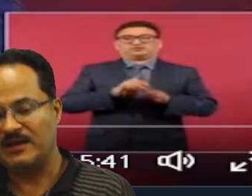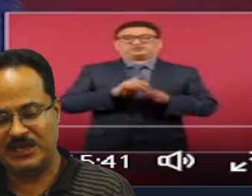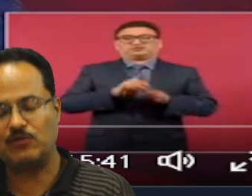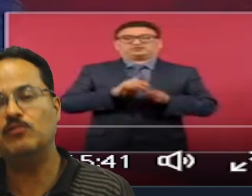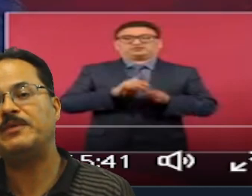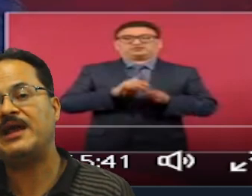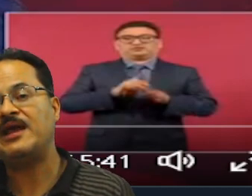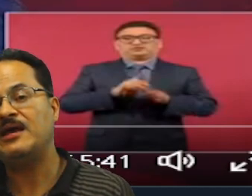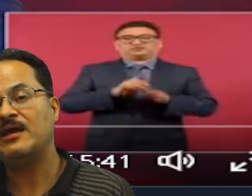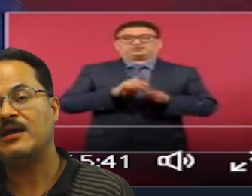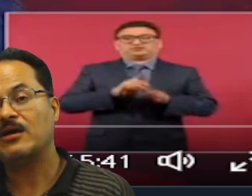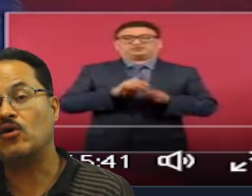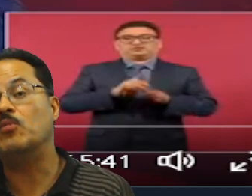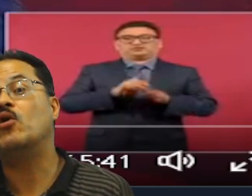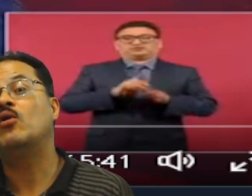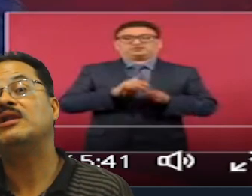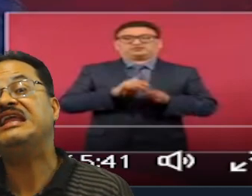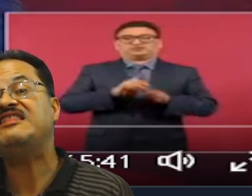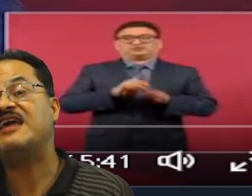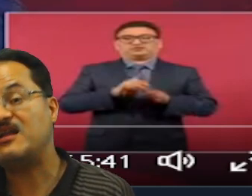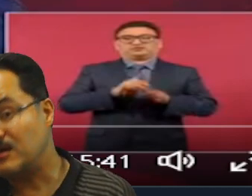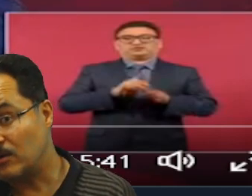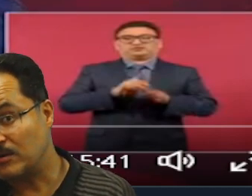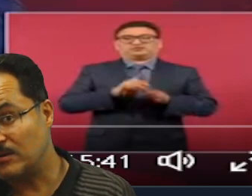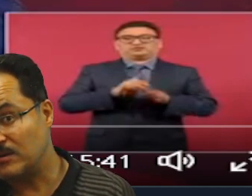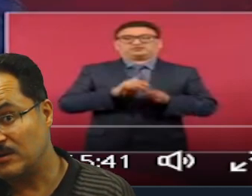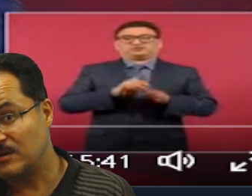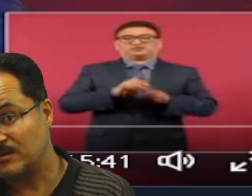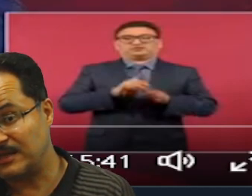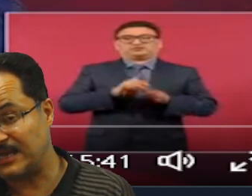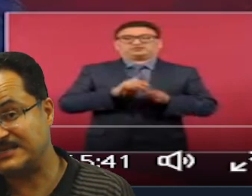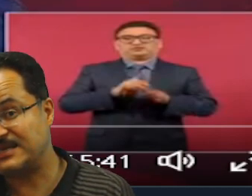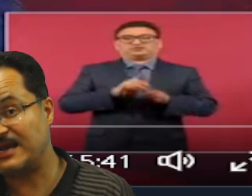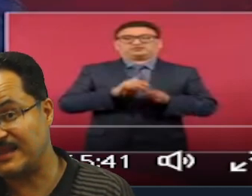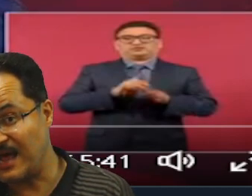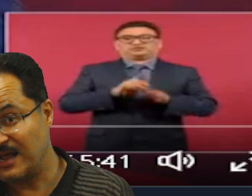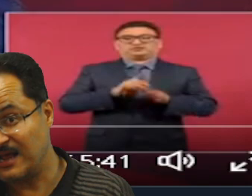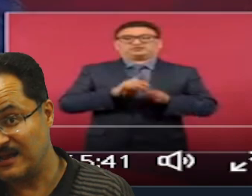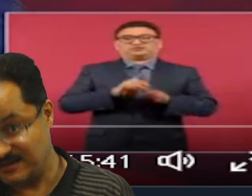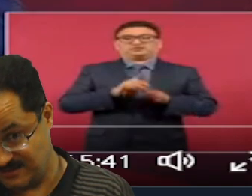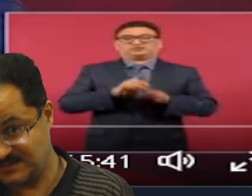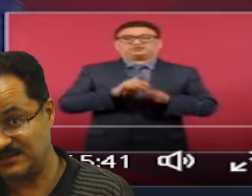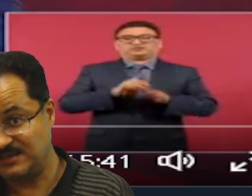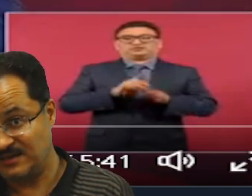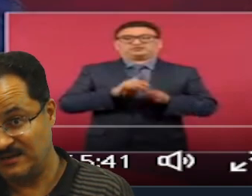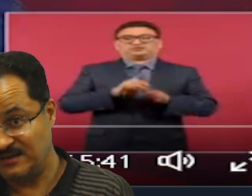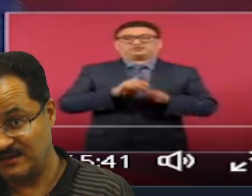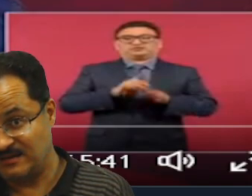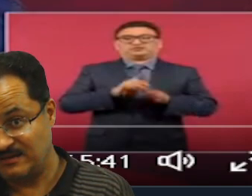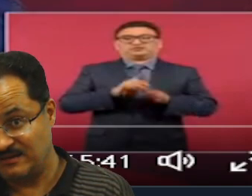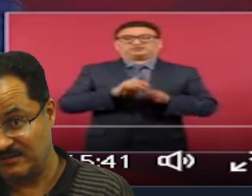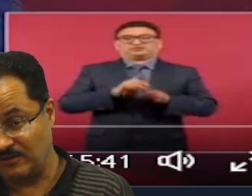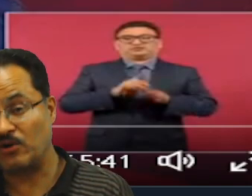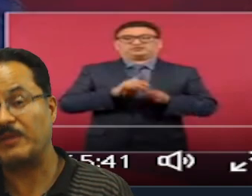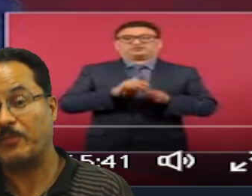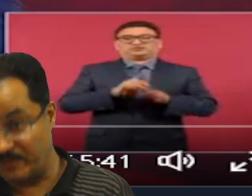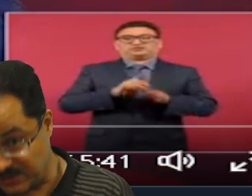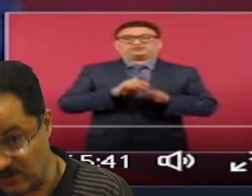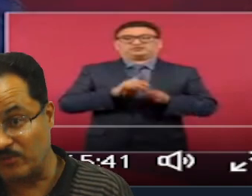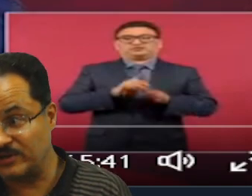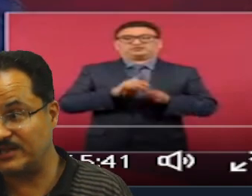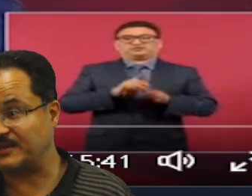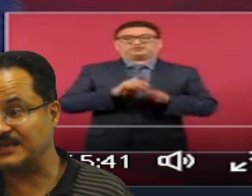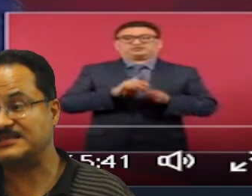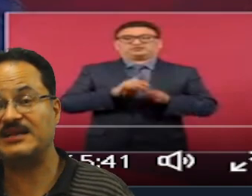ni cumple como líder de la izquierda todo lo que